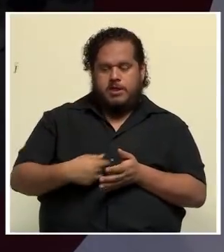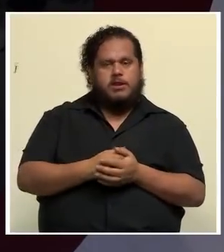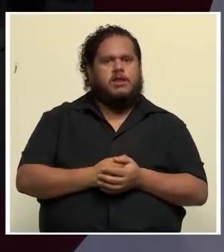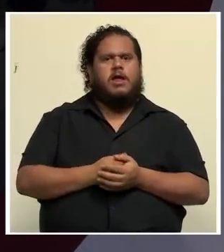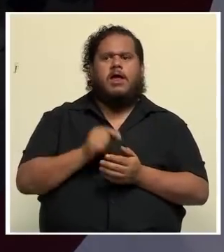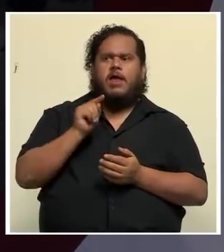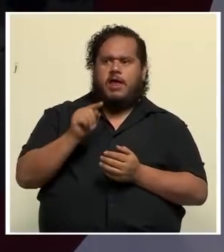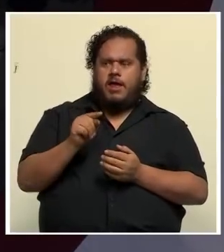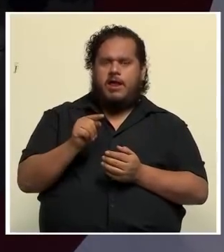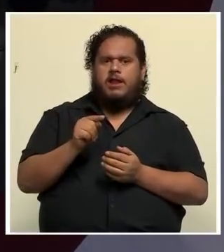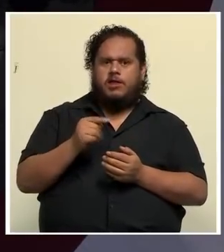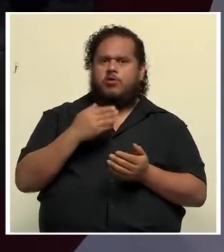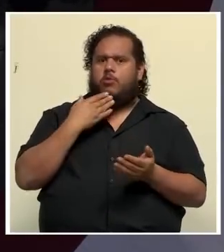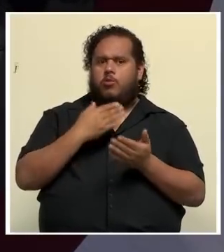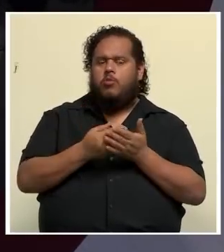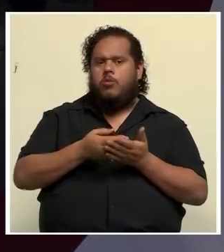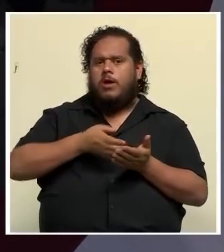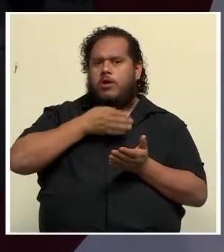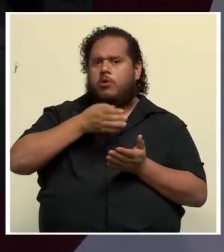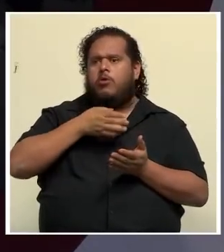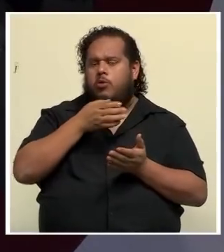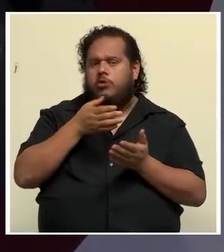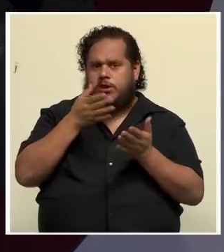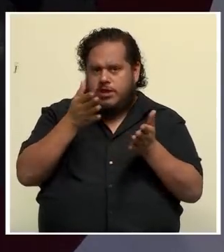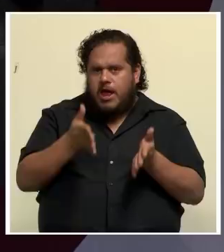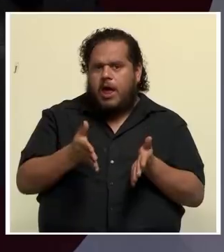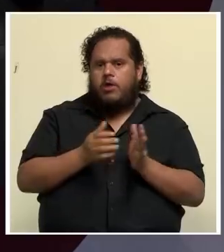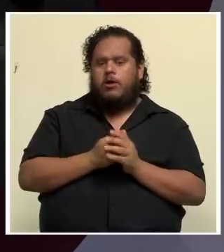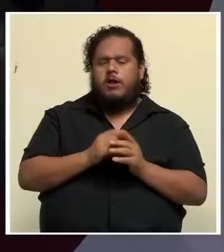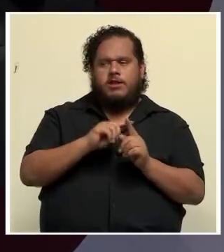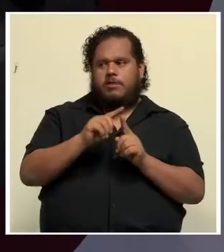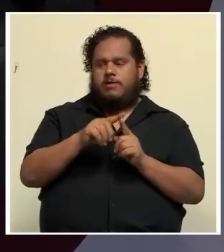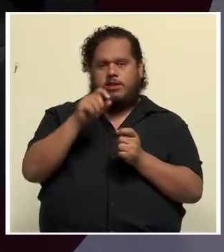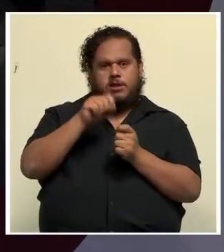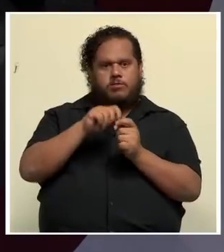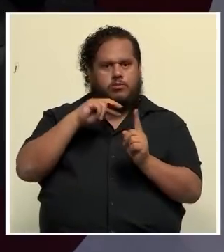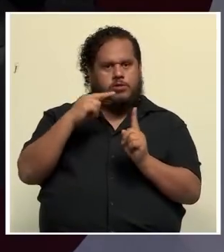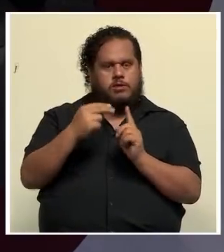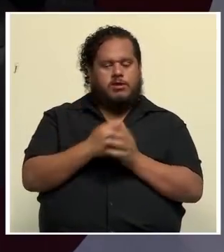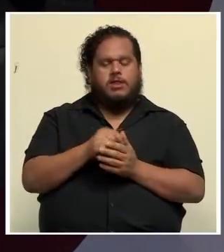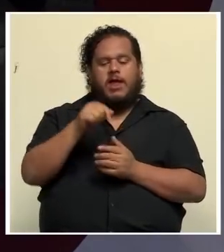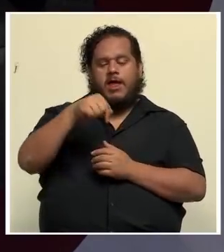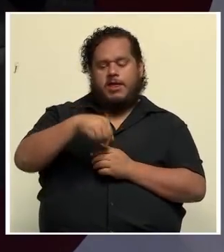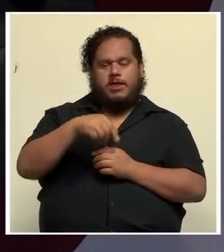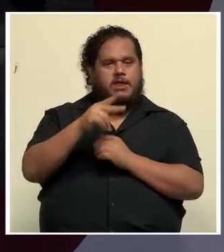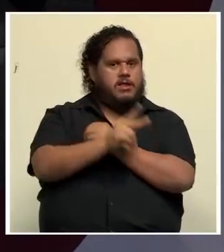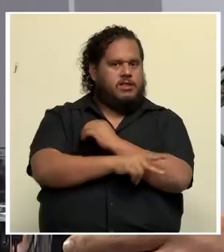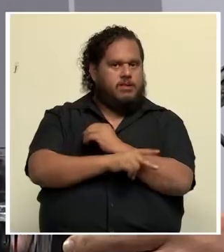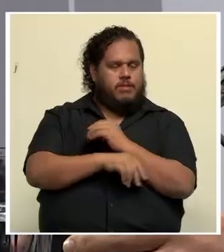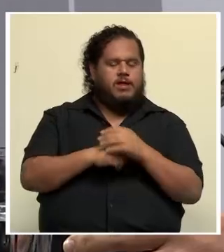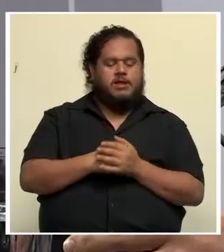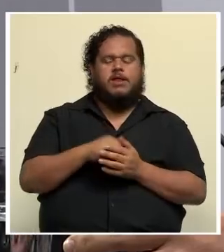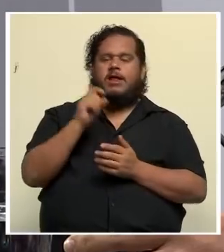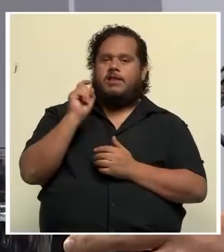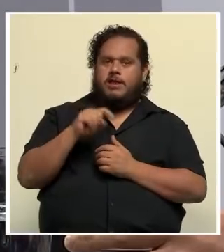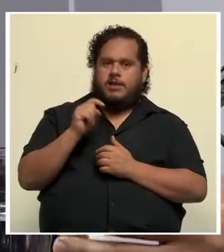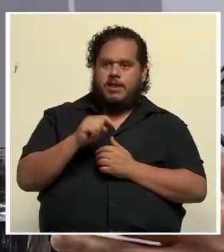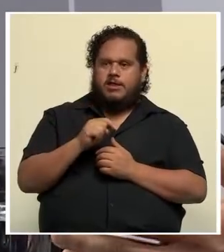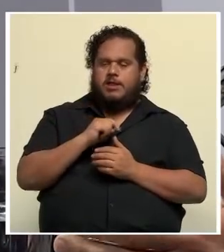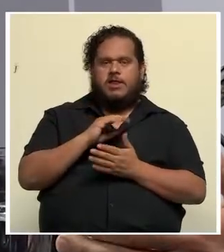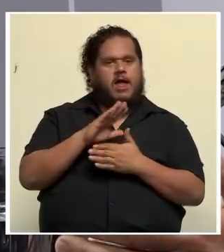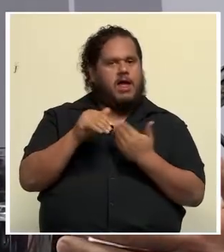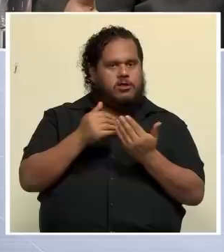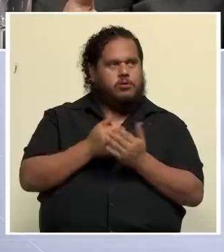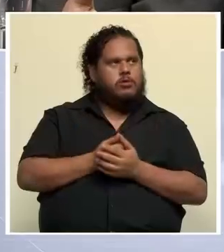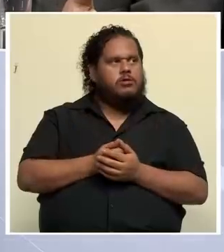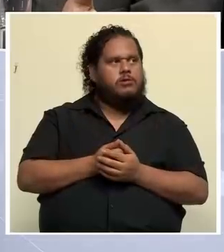un gran concertador de diferentes puntos de vista. Y este país, don Álvaro, nos necesita a todos. Y era